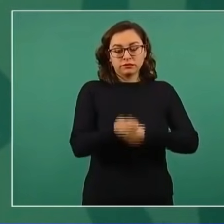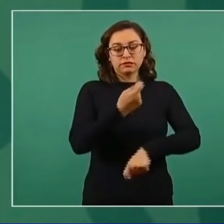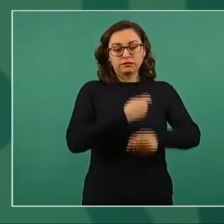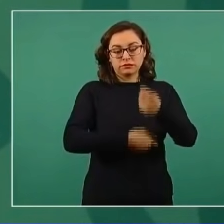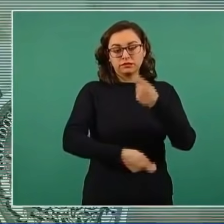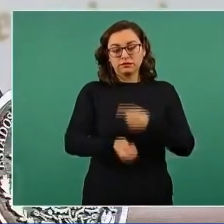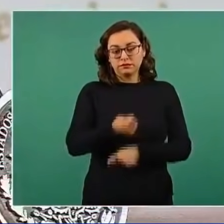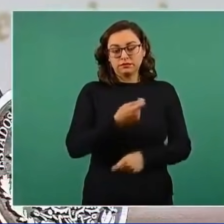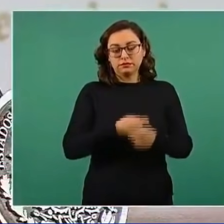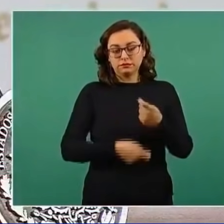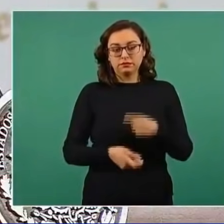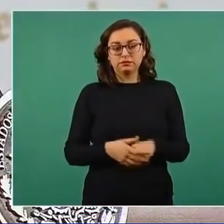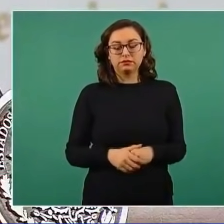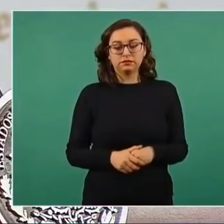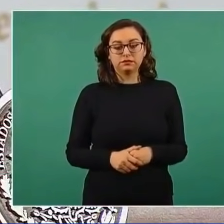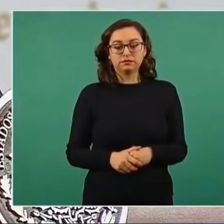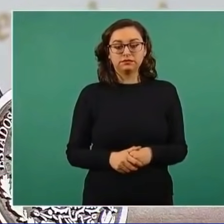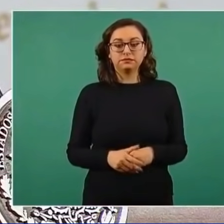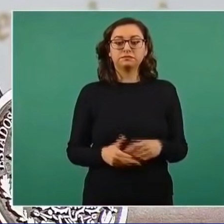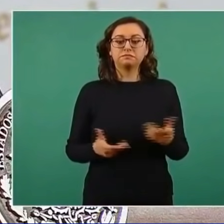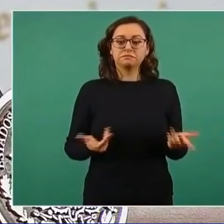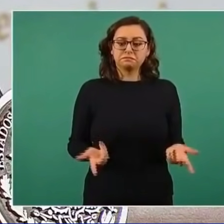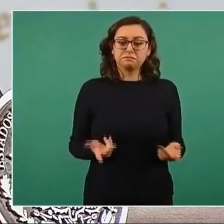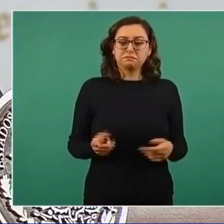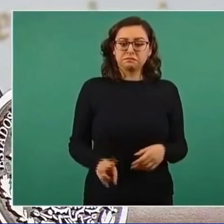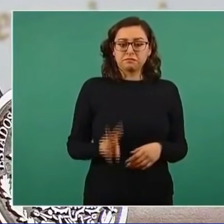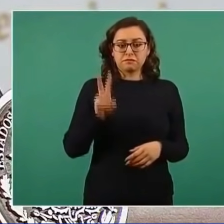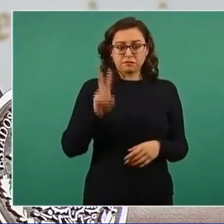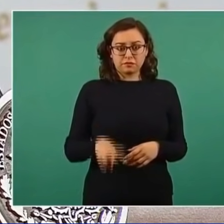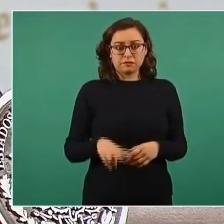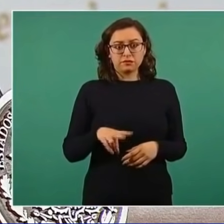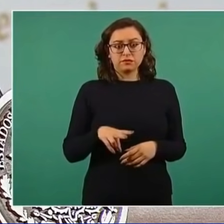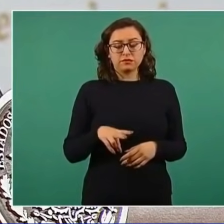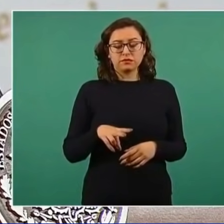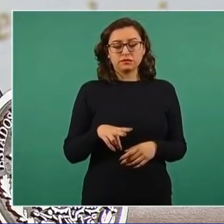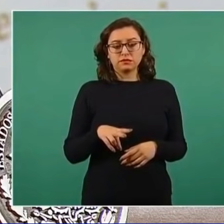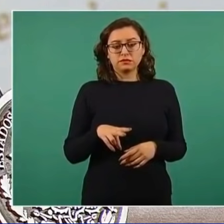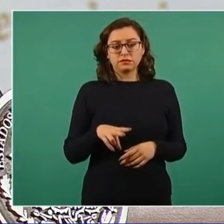este trato. Yo quiero aprovechar para agradecerle a los